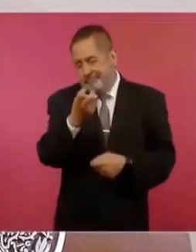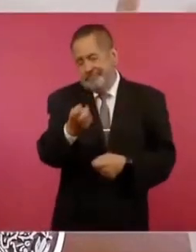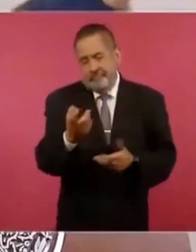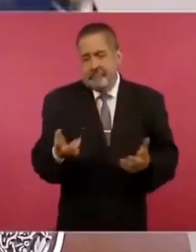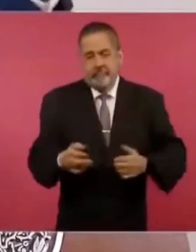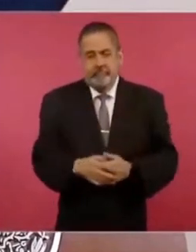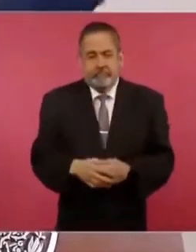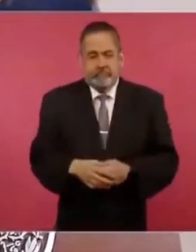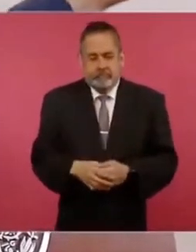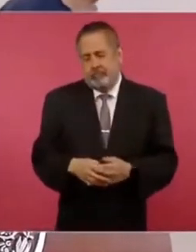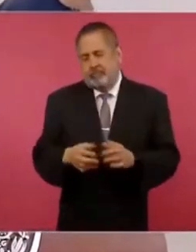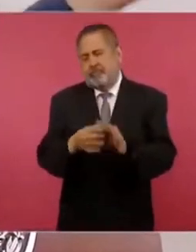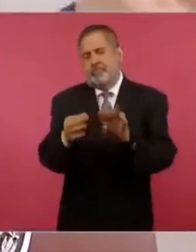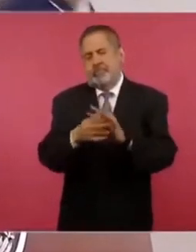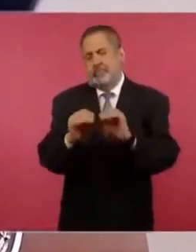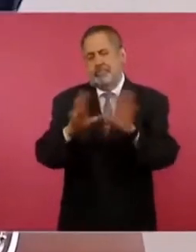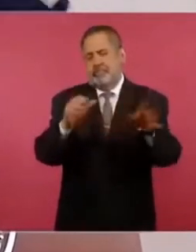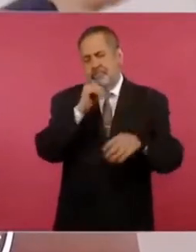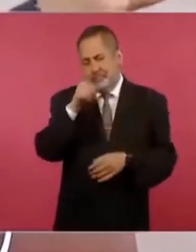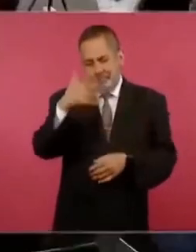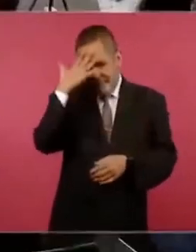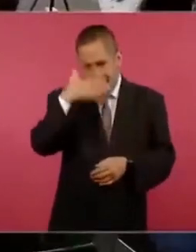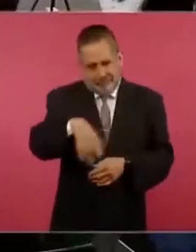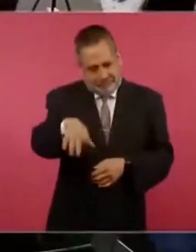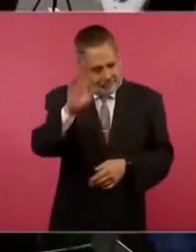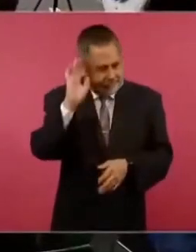Y no hace falta explicar mucho, ¿no? Es nada más